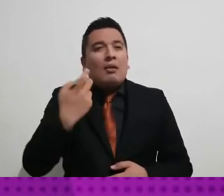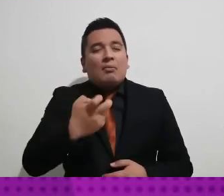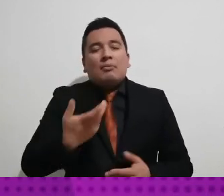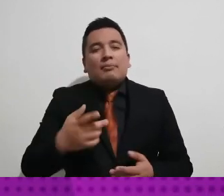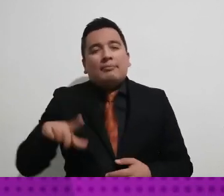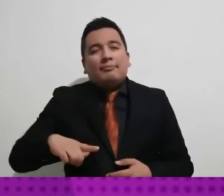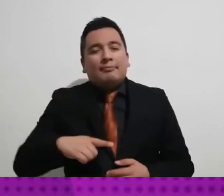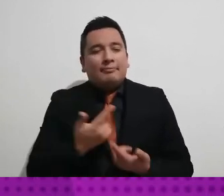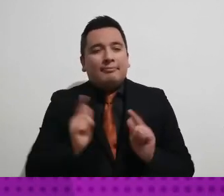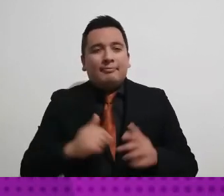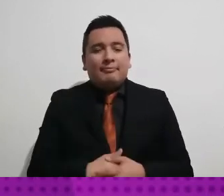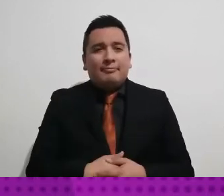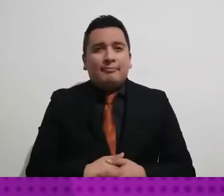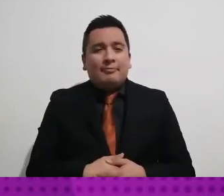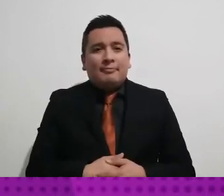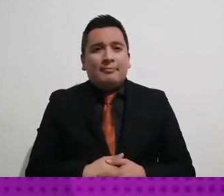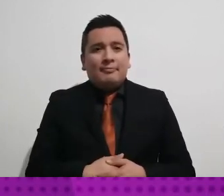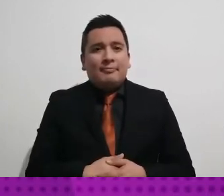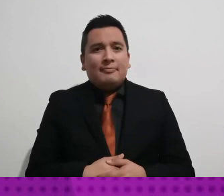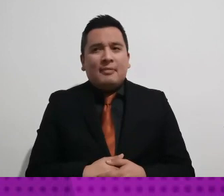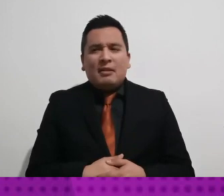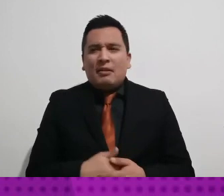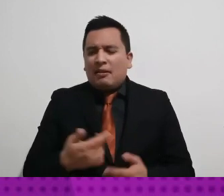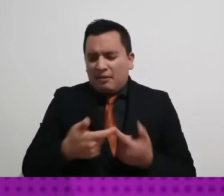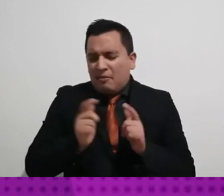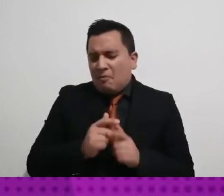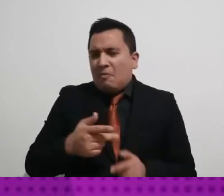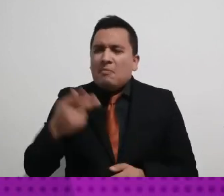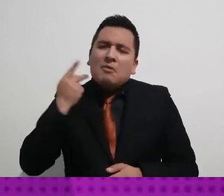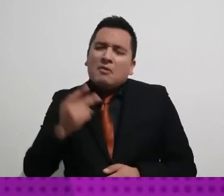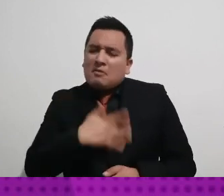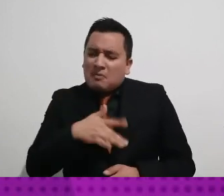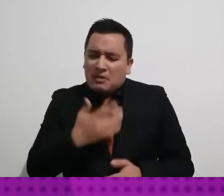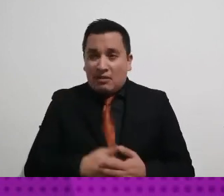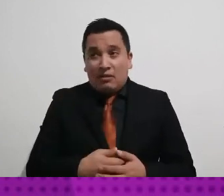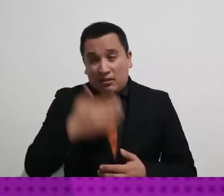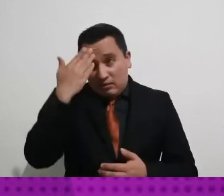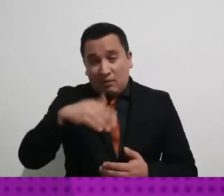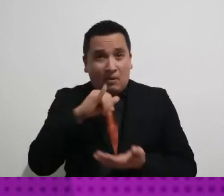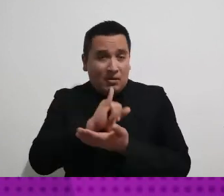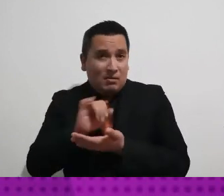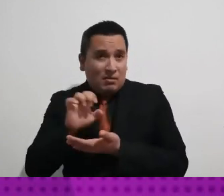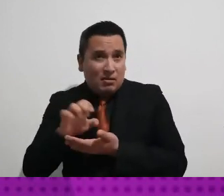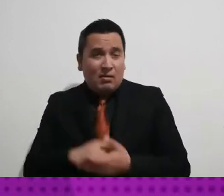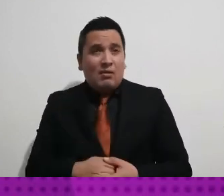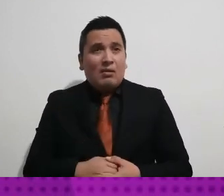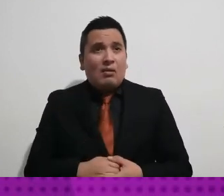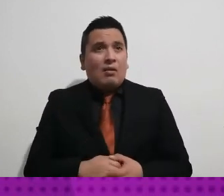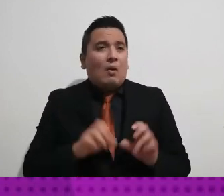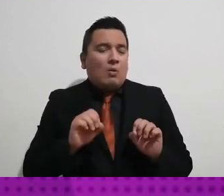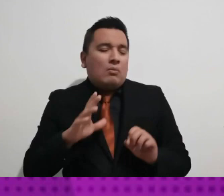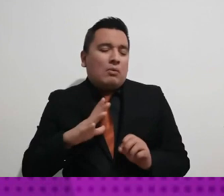este tipo de ejercicios democráticos. ¿Qué comentaron los partidos? ¿Qué le dijeron los partidos? Sabemos que también el Instituto Nacional